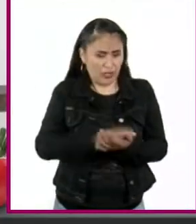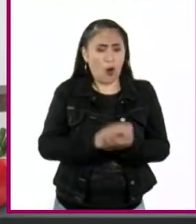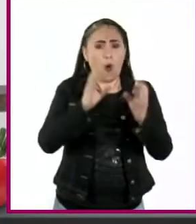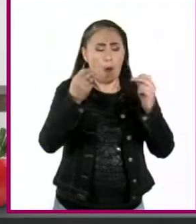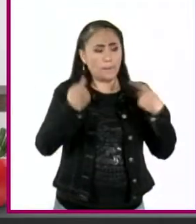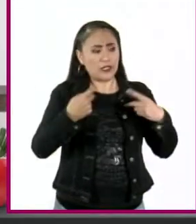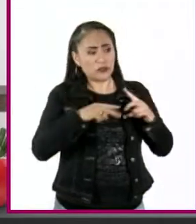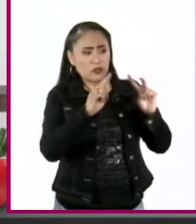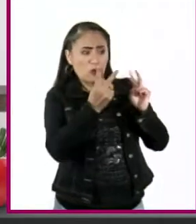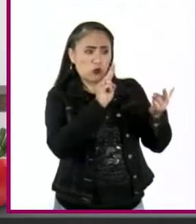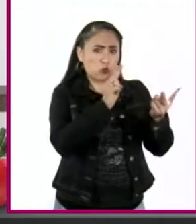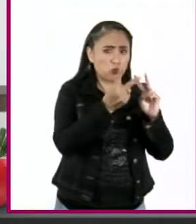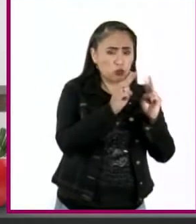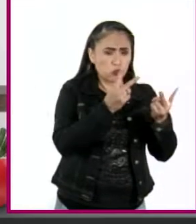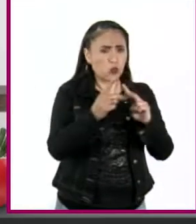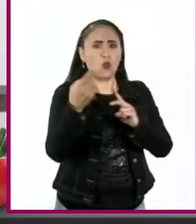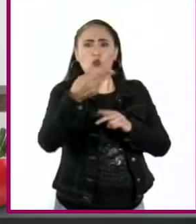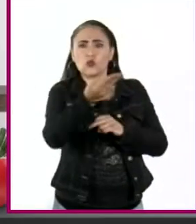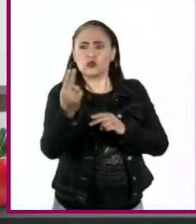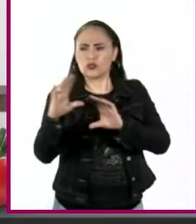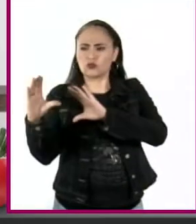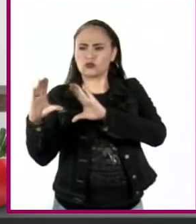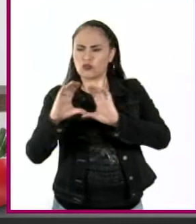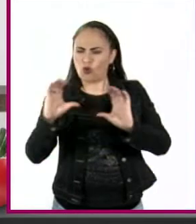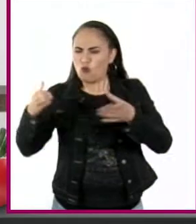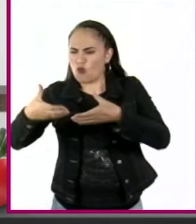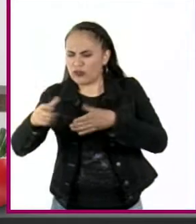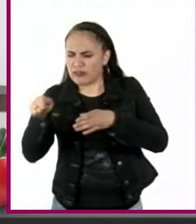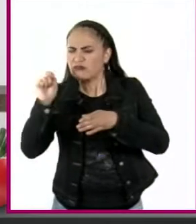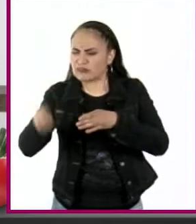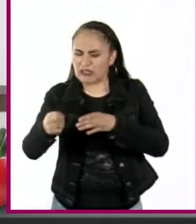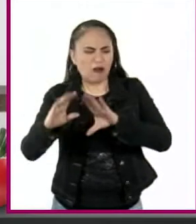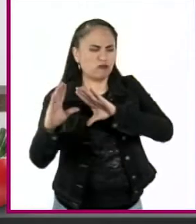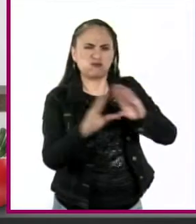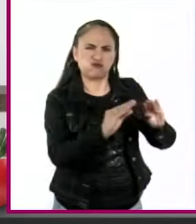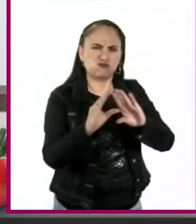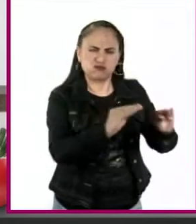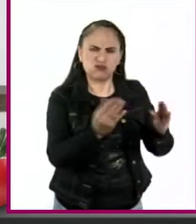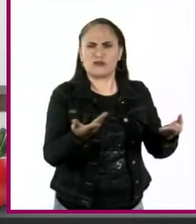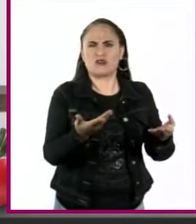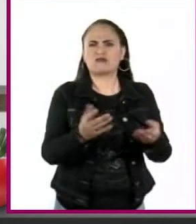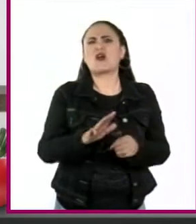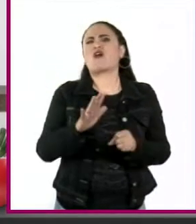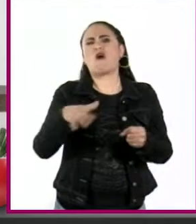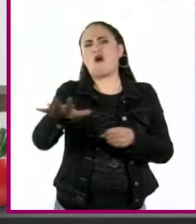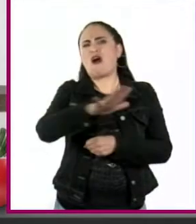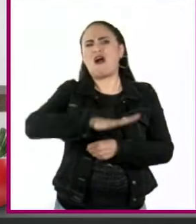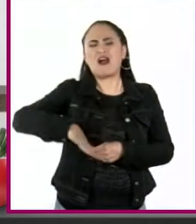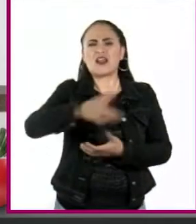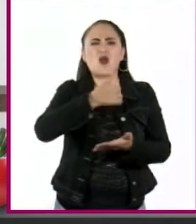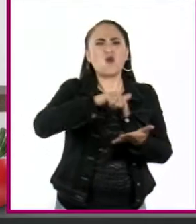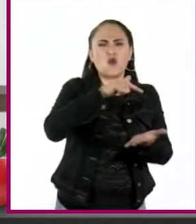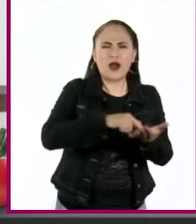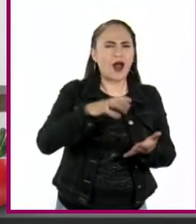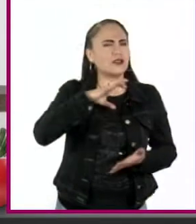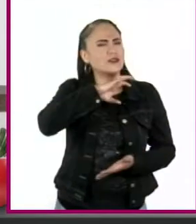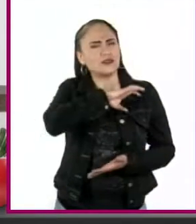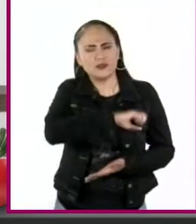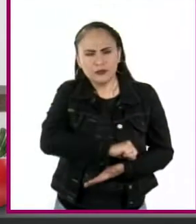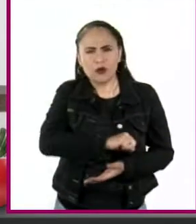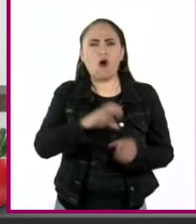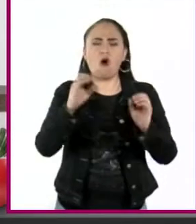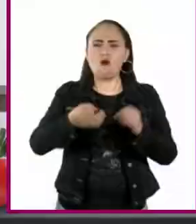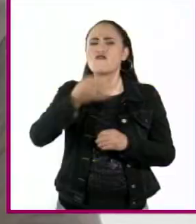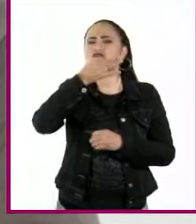su comunidad, ¿qué le enseñarían? ¿Cómo y con qué palabras? ¿Cuáles son los lugares más bonitos de su comunidad o las fiestas que merezcan